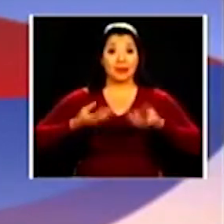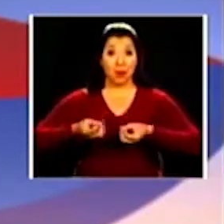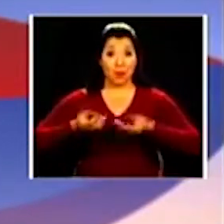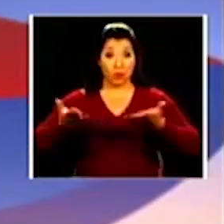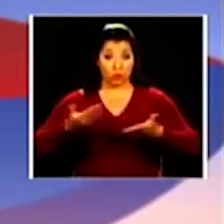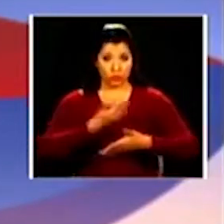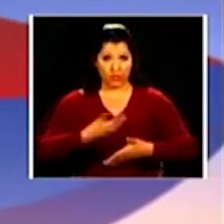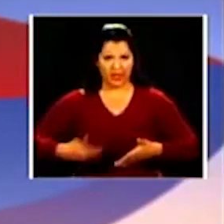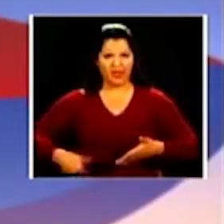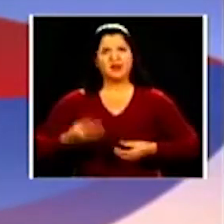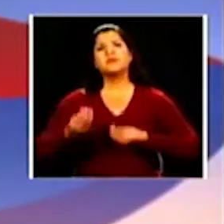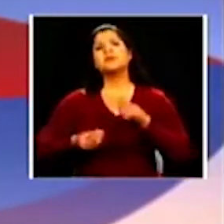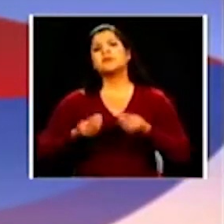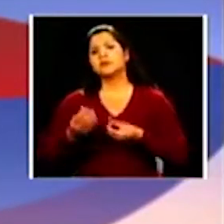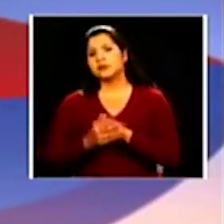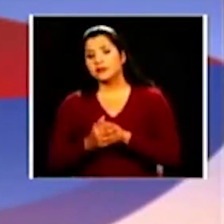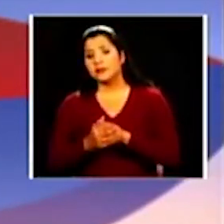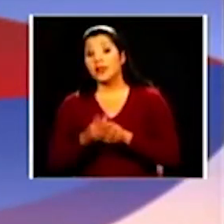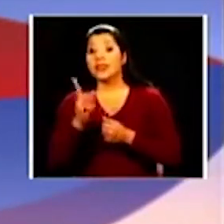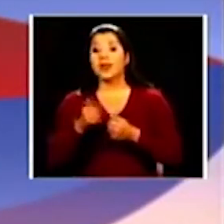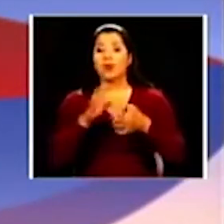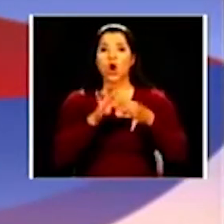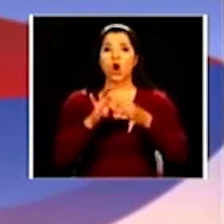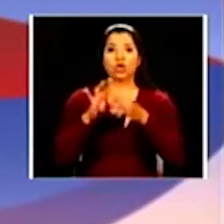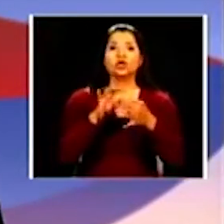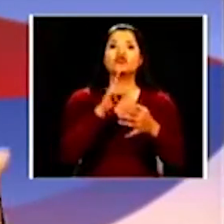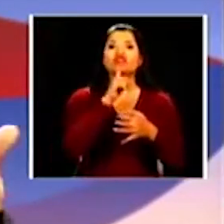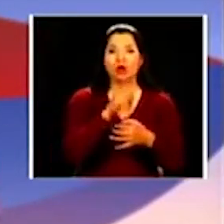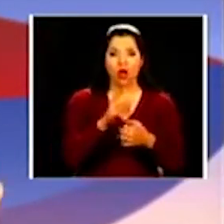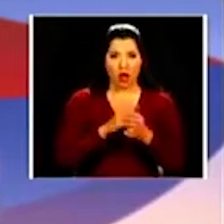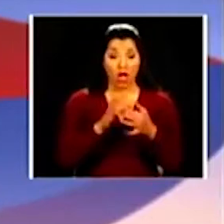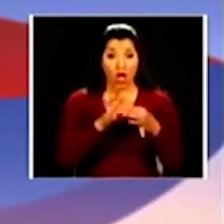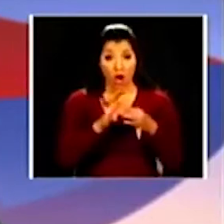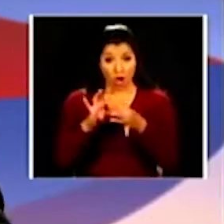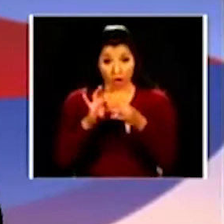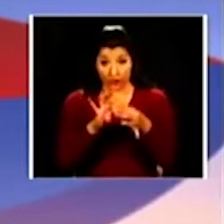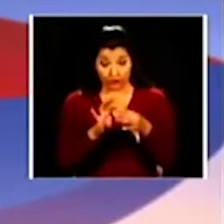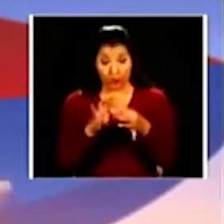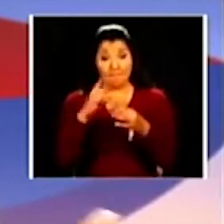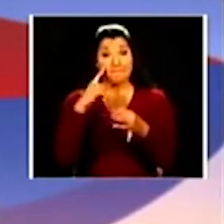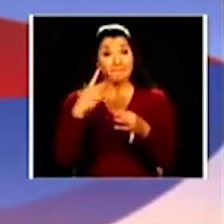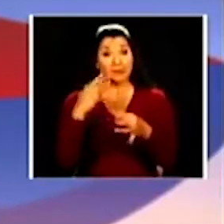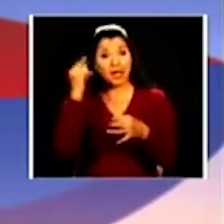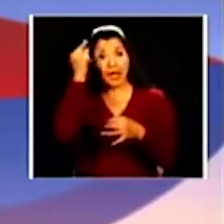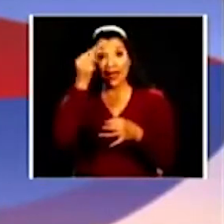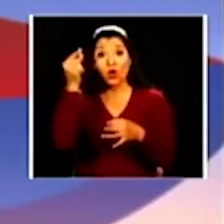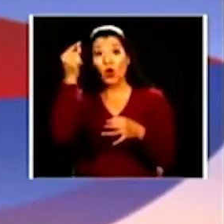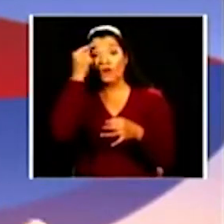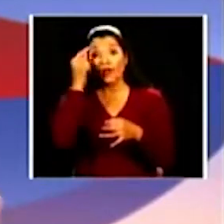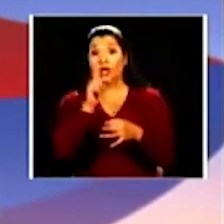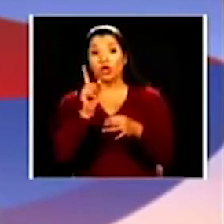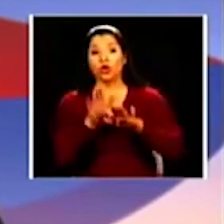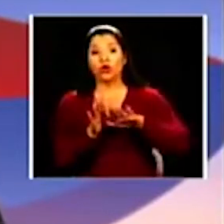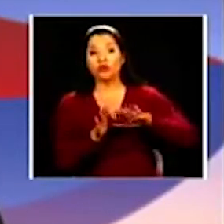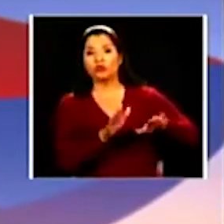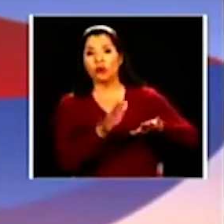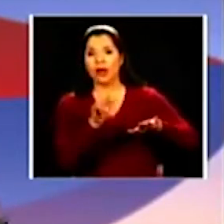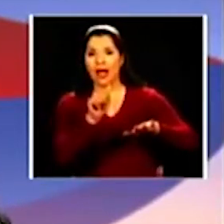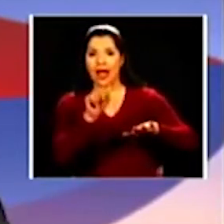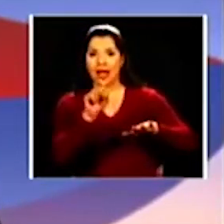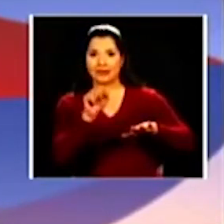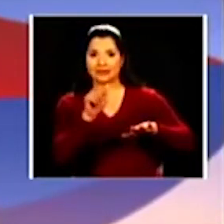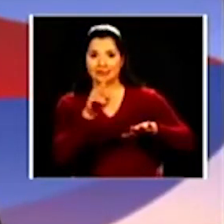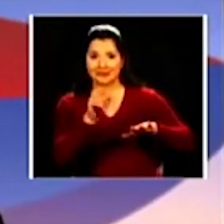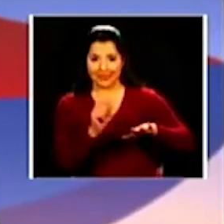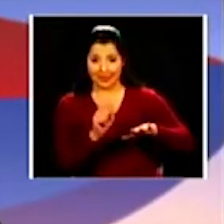hay que trabajar? Hay que trabajar en una coordinación real, una coordinación en la cual el gobierno no deje abandonadas las asadas. El gobierno, desde